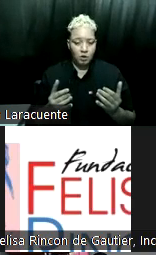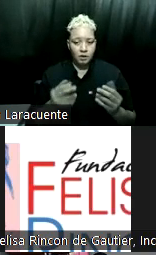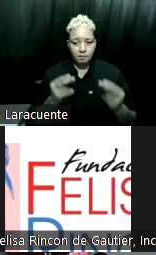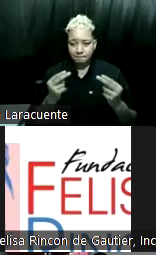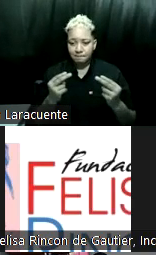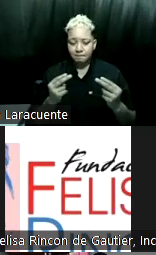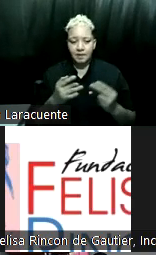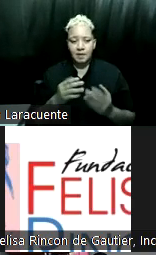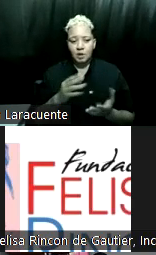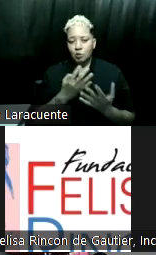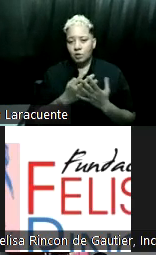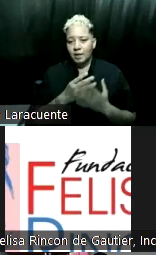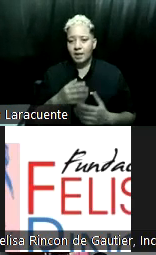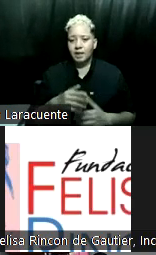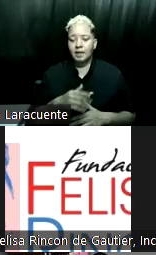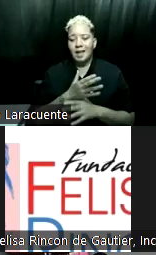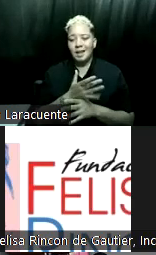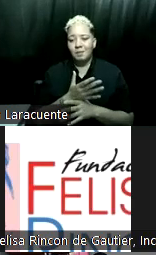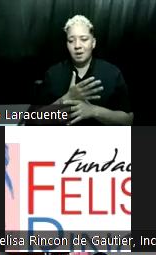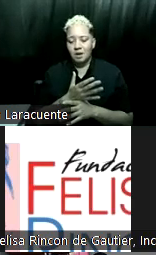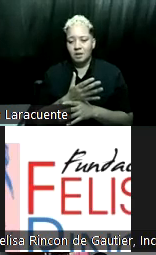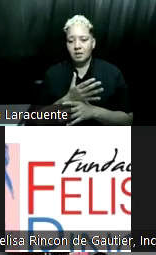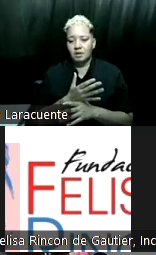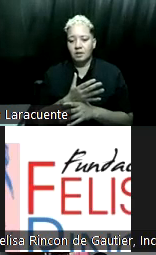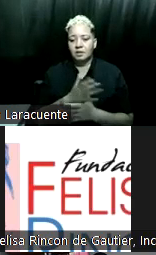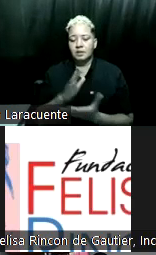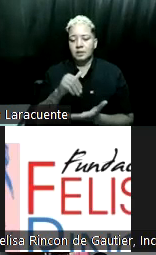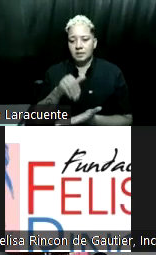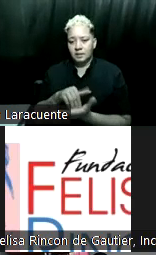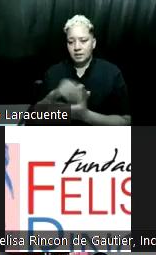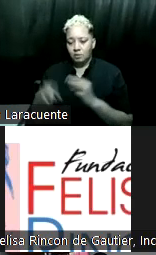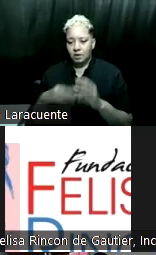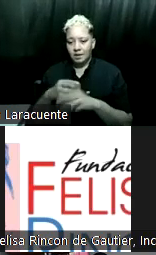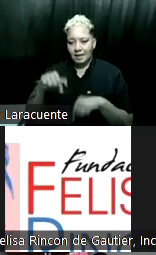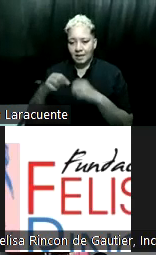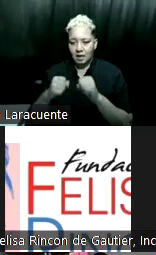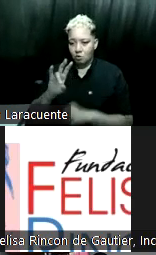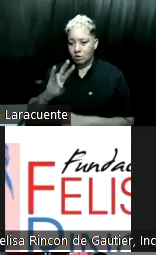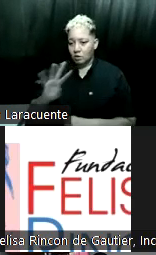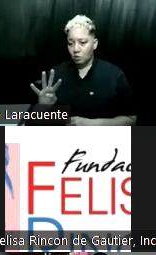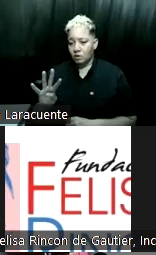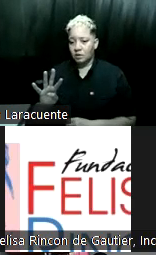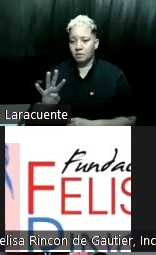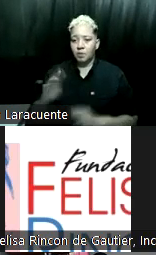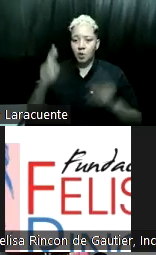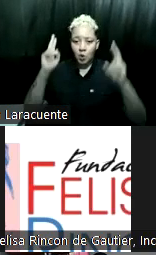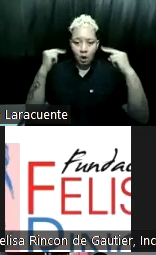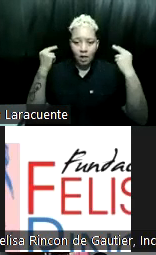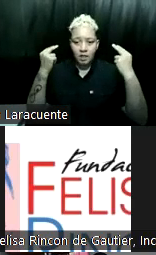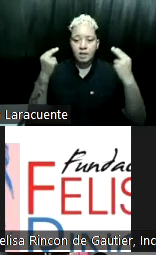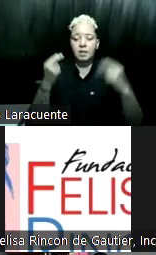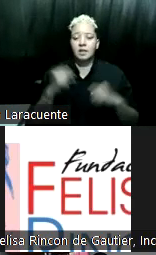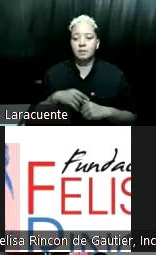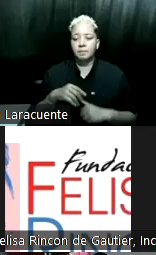la noticia que Alemania Occidental, sede del Mundial de ese año, del 74, y Holanda van por